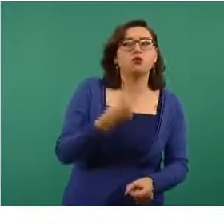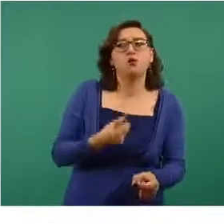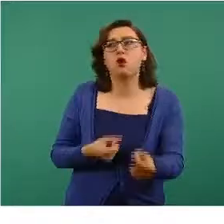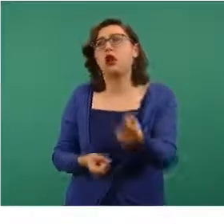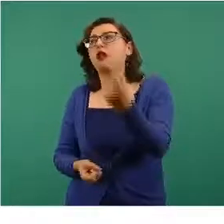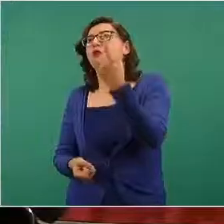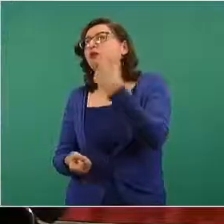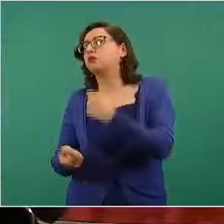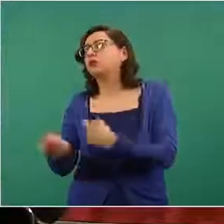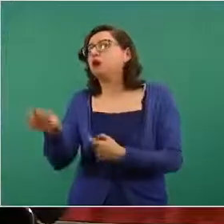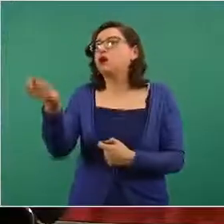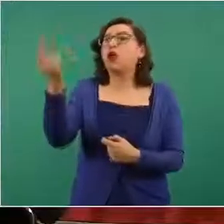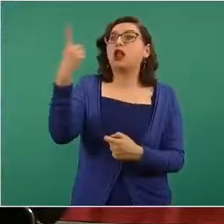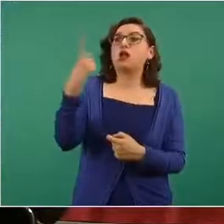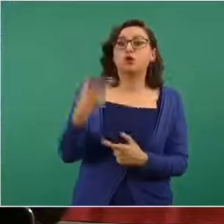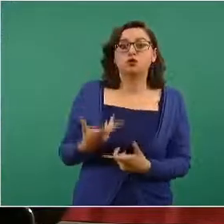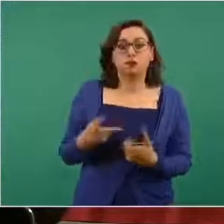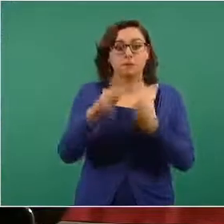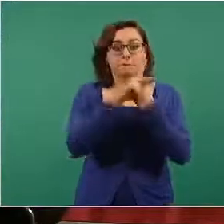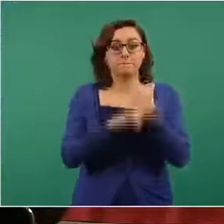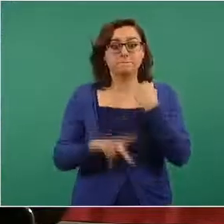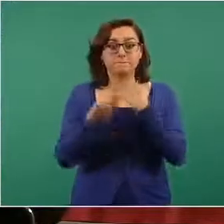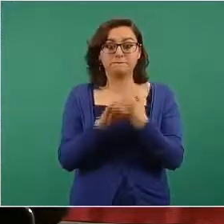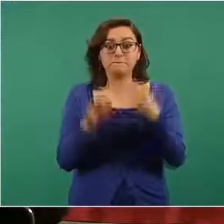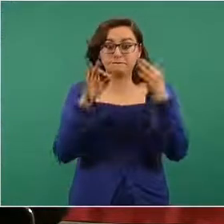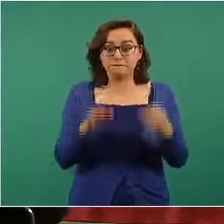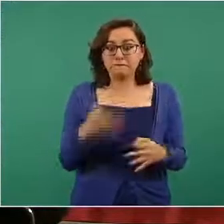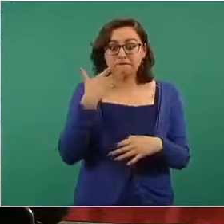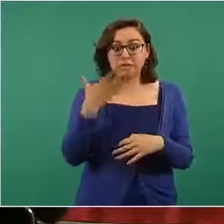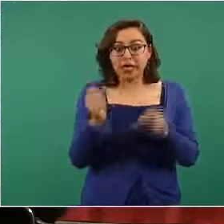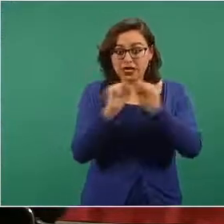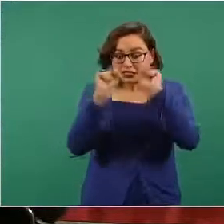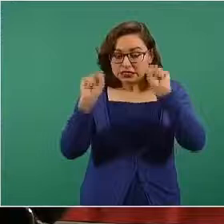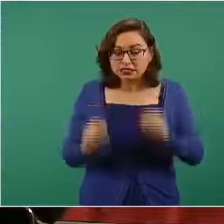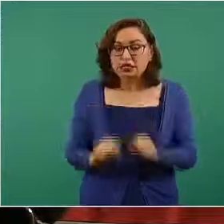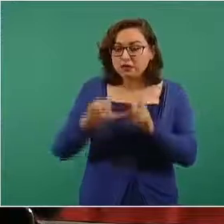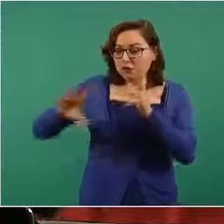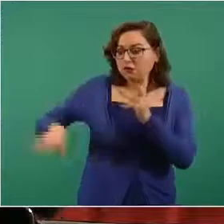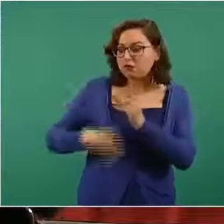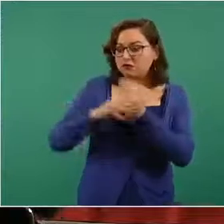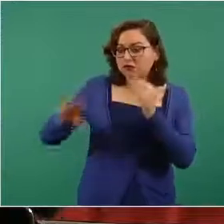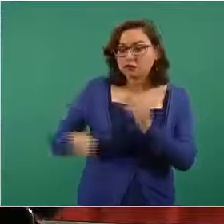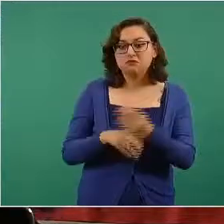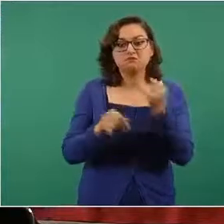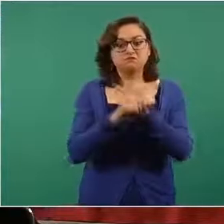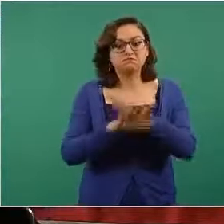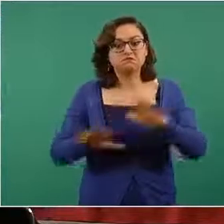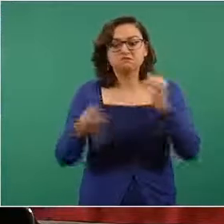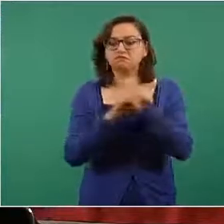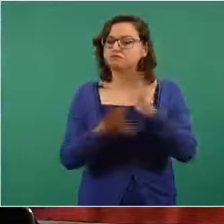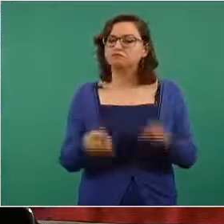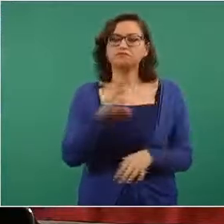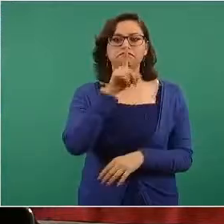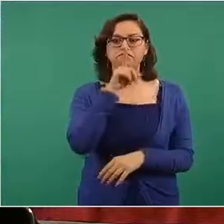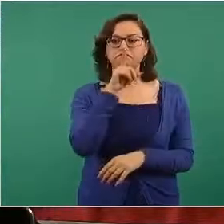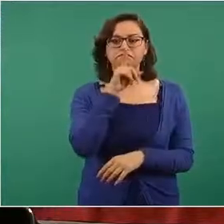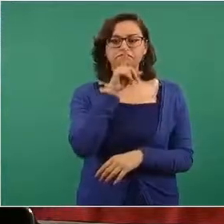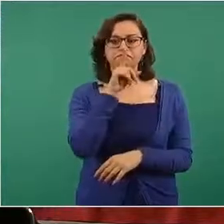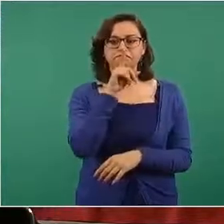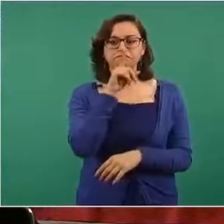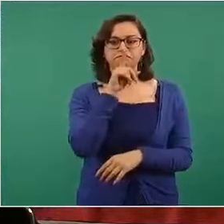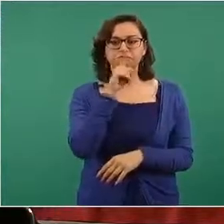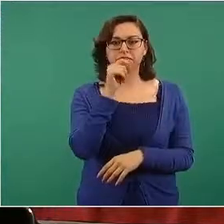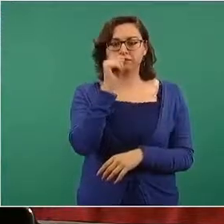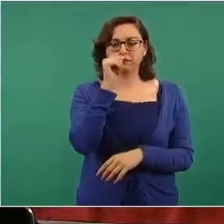que tengan de manera sistemática, periódica, un reporte de exceso de mortalidad. Y en México